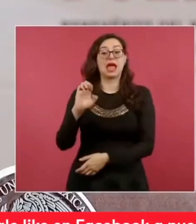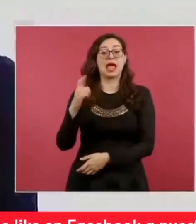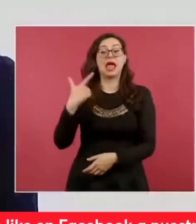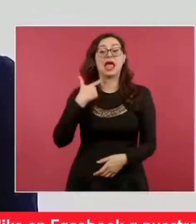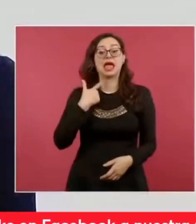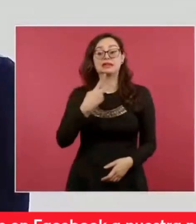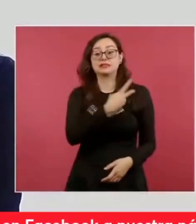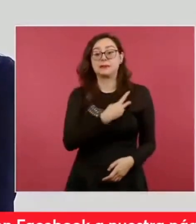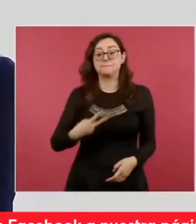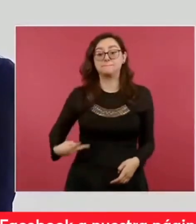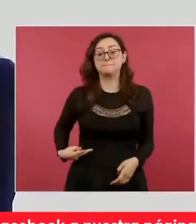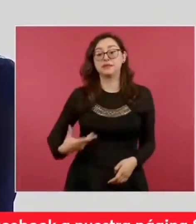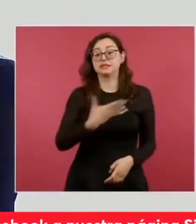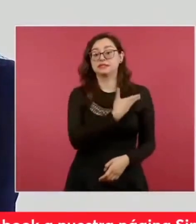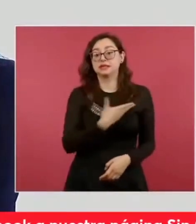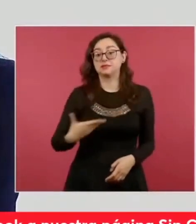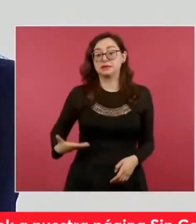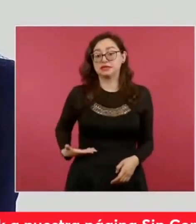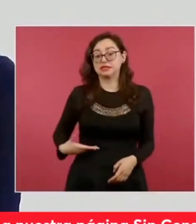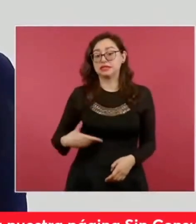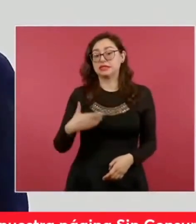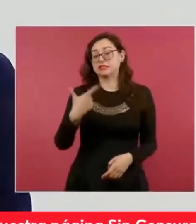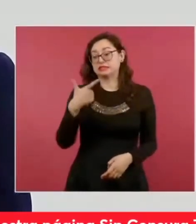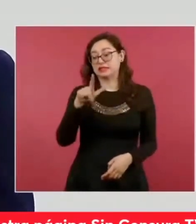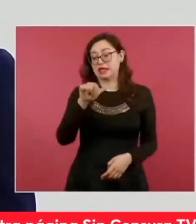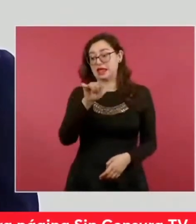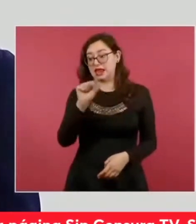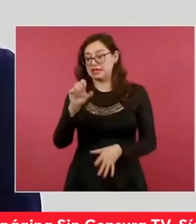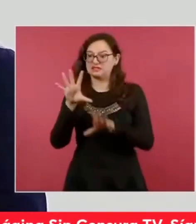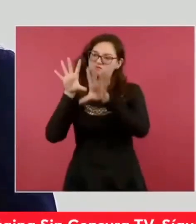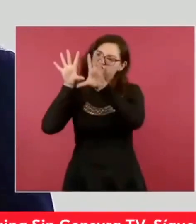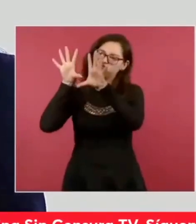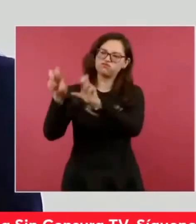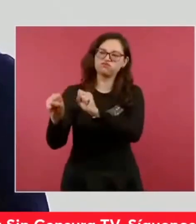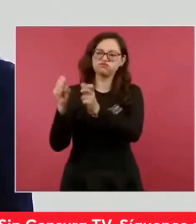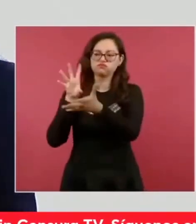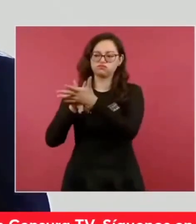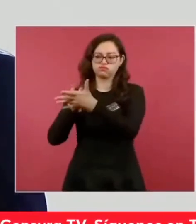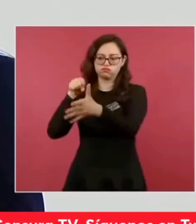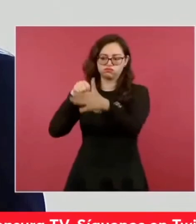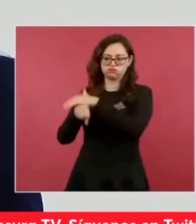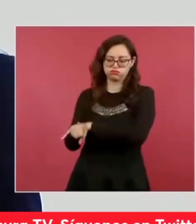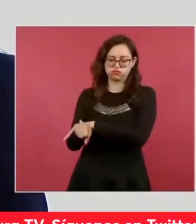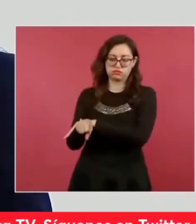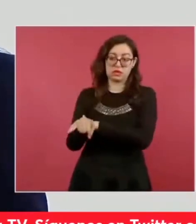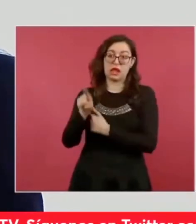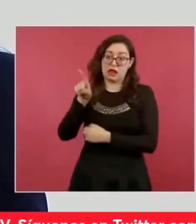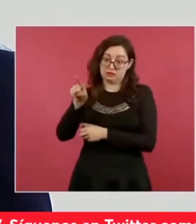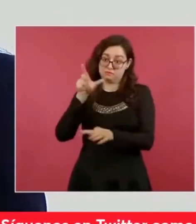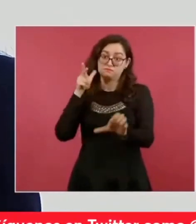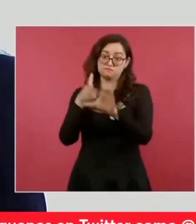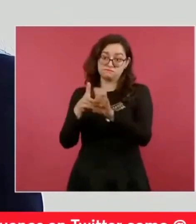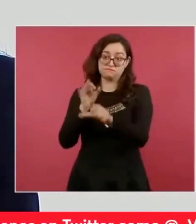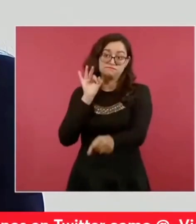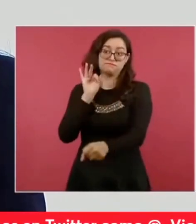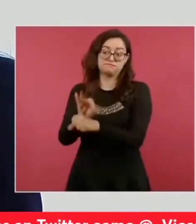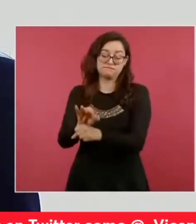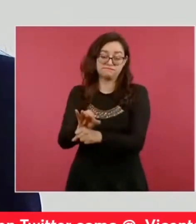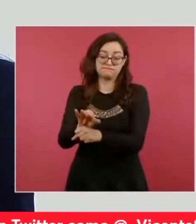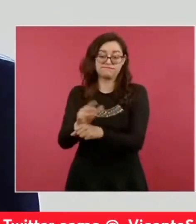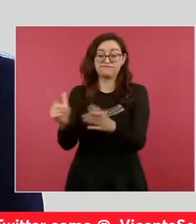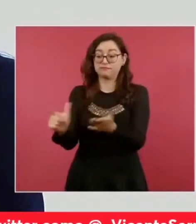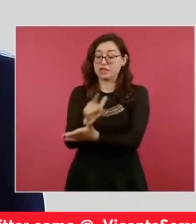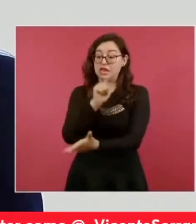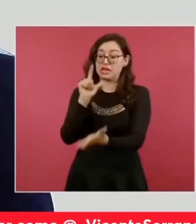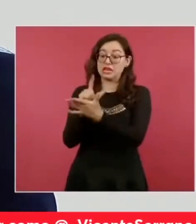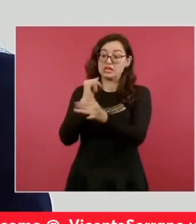había concedido asilo político. Esto viola el derecho internacional, la inviolabilidad